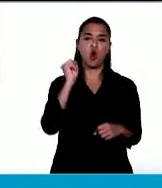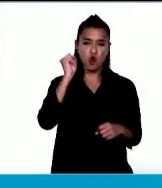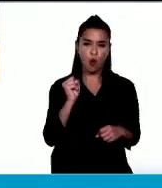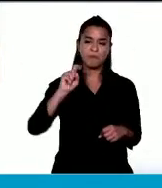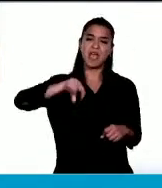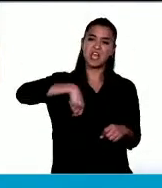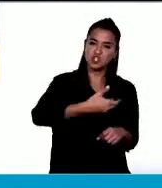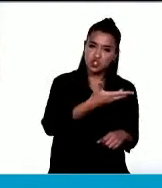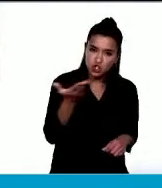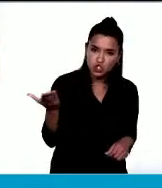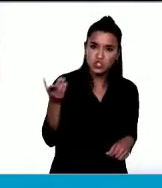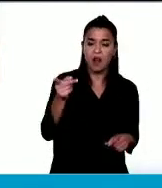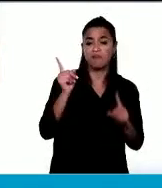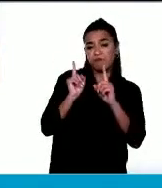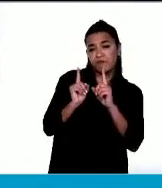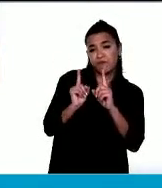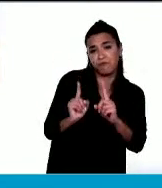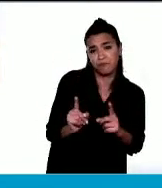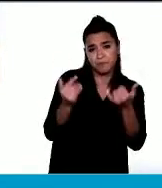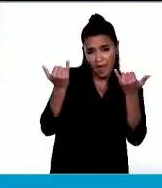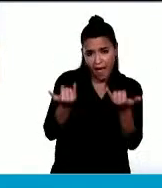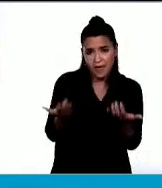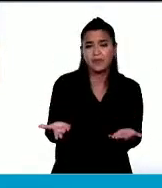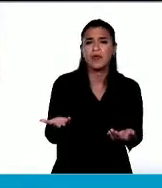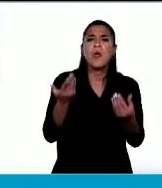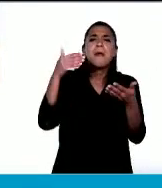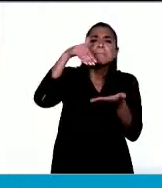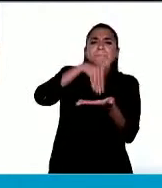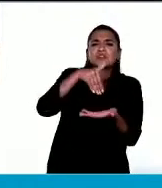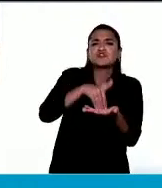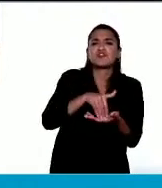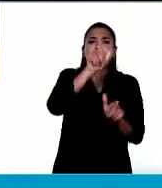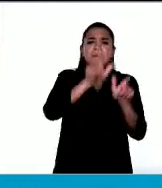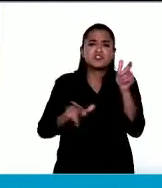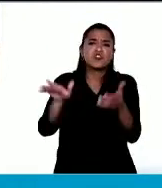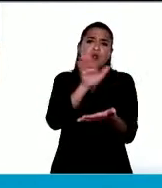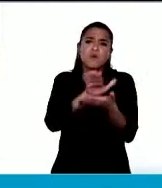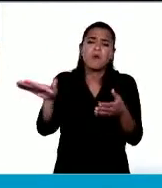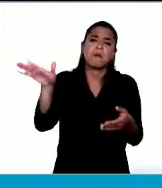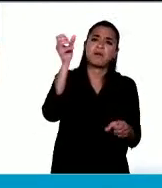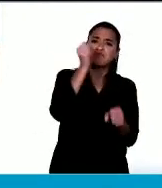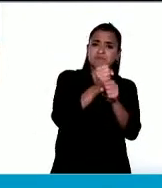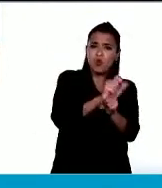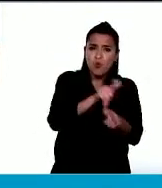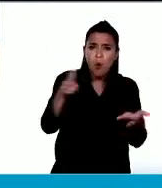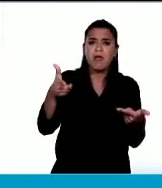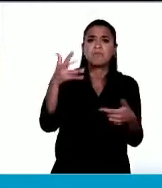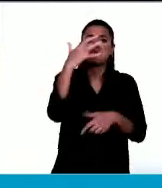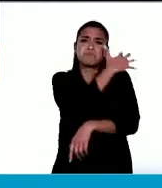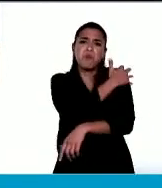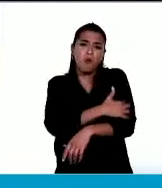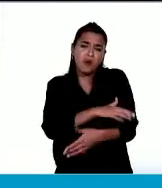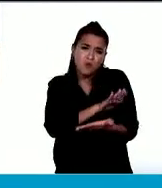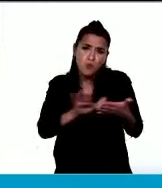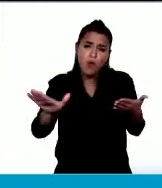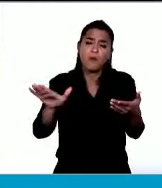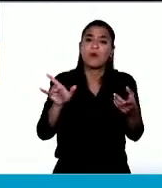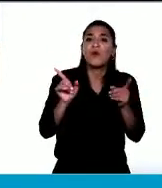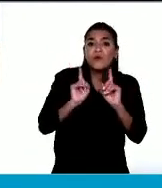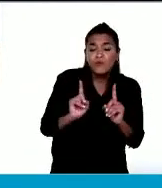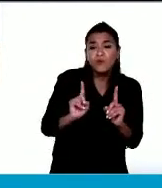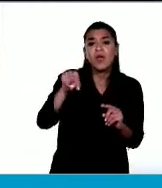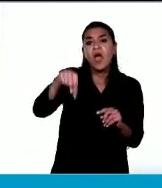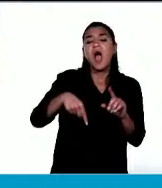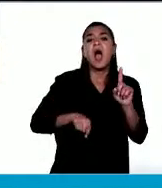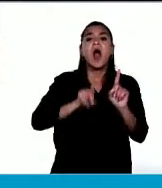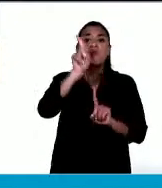de consecuencias duraderas. Ya hay millones de nuevos desocupados y nuevos pobres, y mientras que esto ocurre, algunos de los más